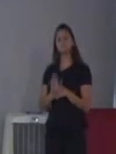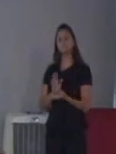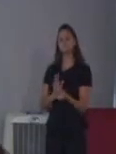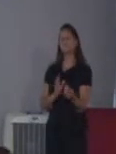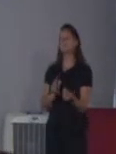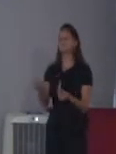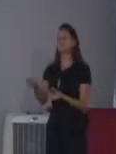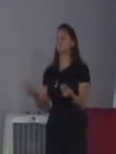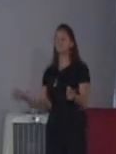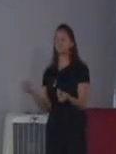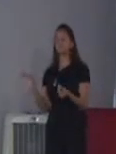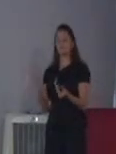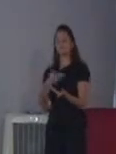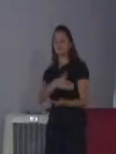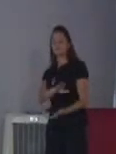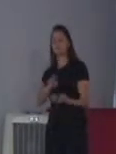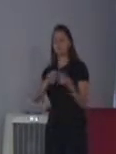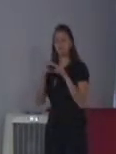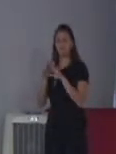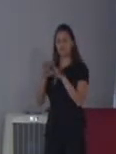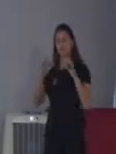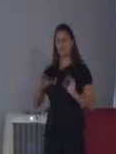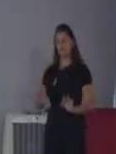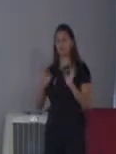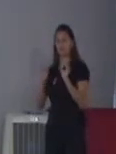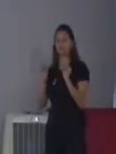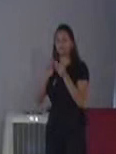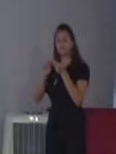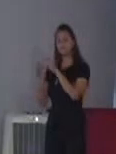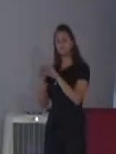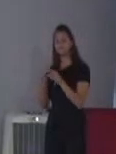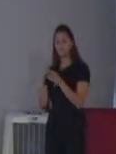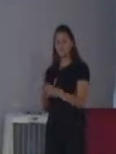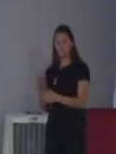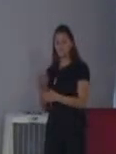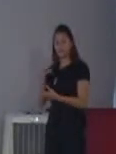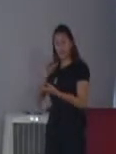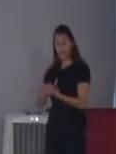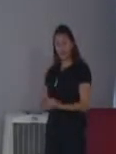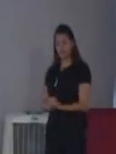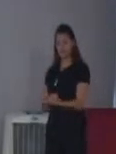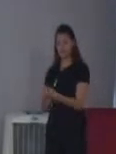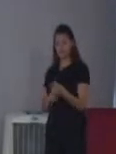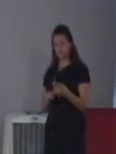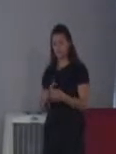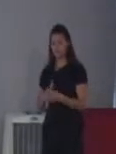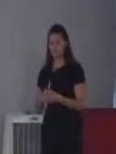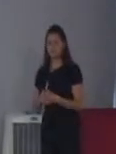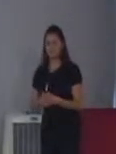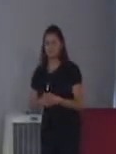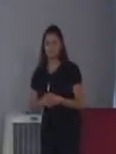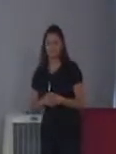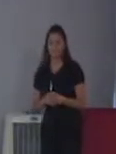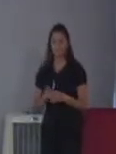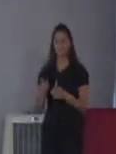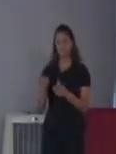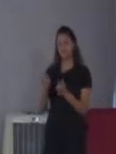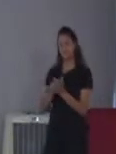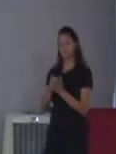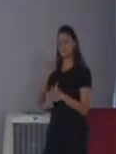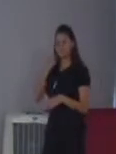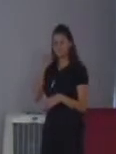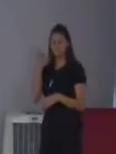digamos, del cuerpo perfecto, etcétera, y de las relaciones de producción, es una cosa un poco más reciente.